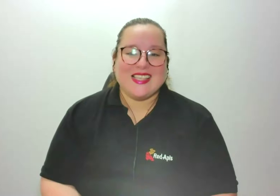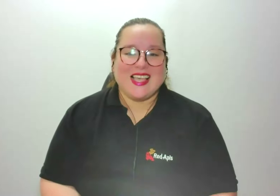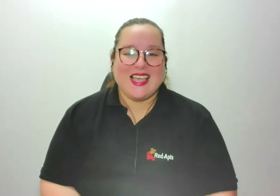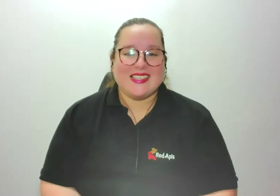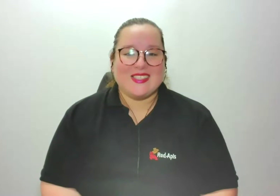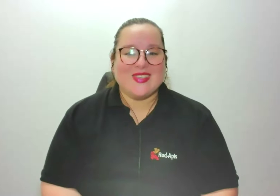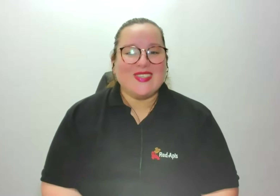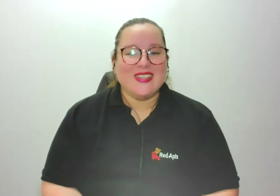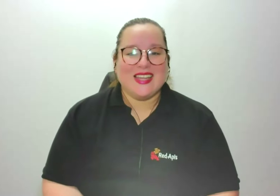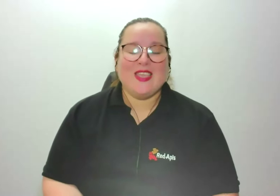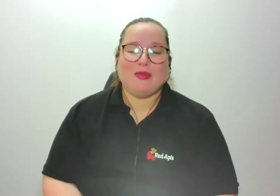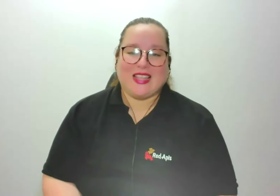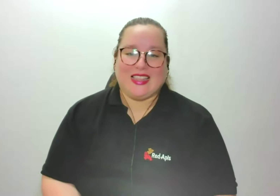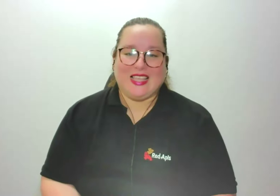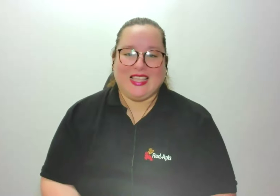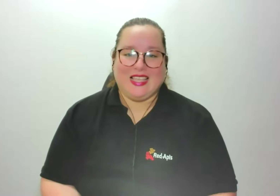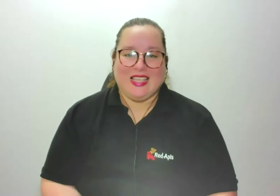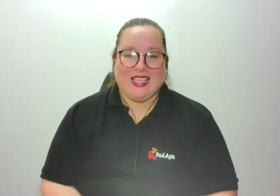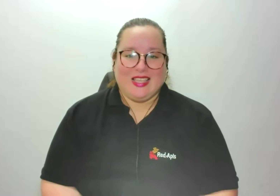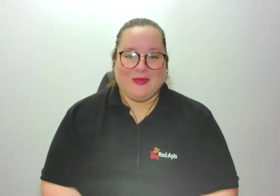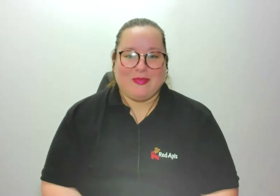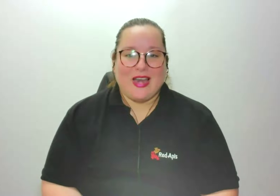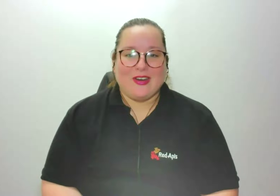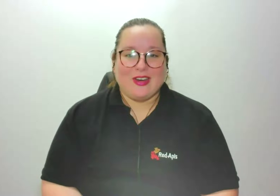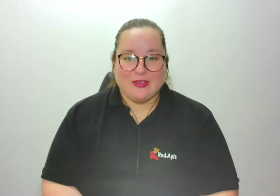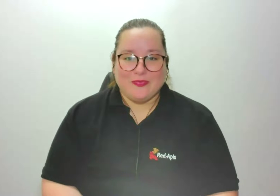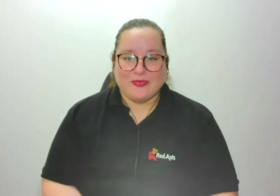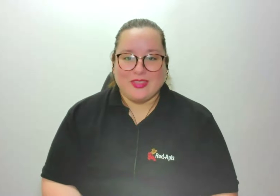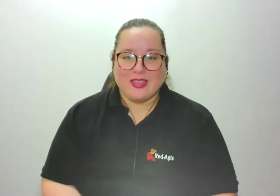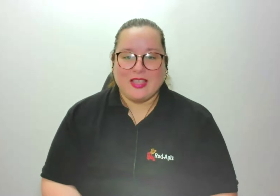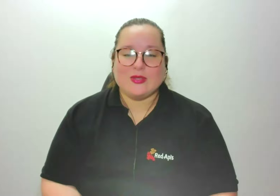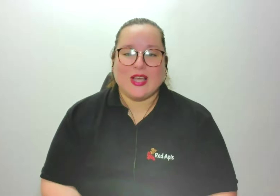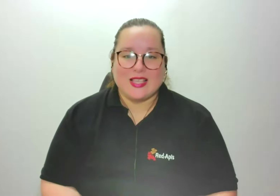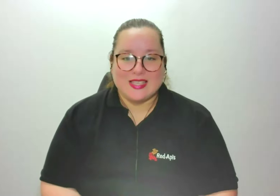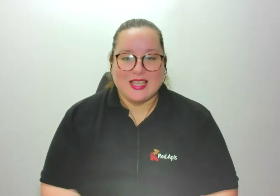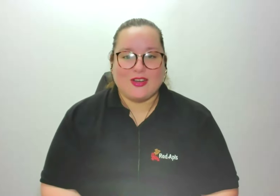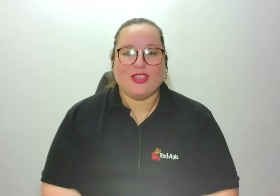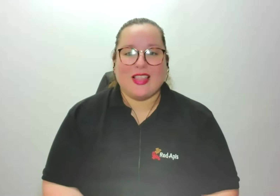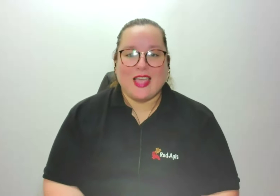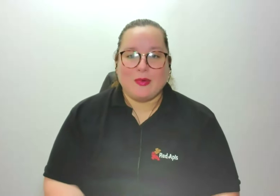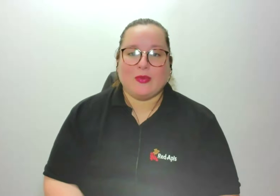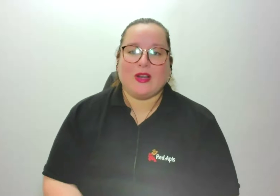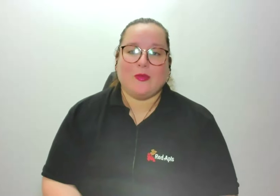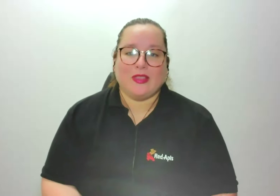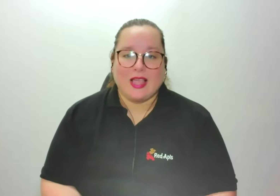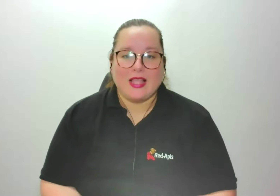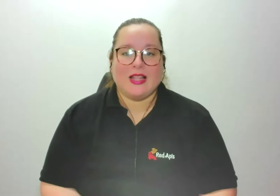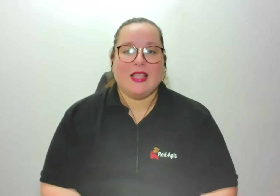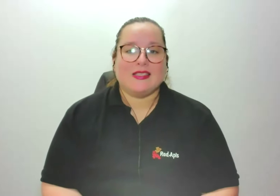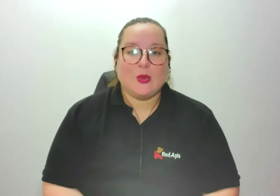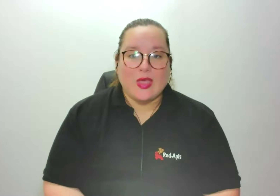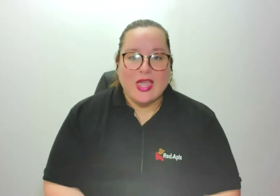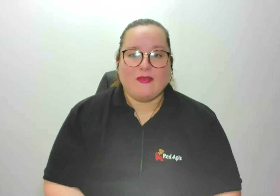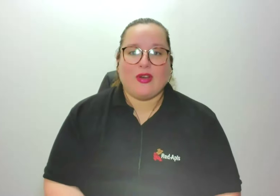generar esa situación es importante para los niños. En su casa, contar, preguntar cómo